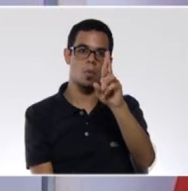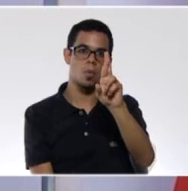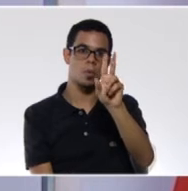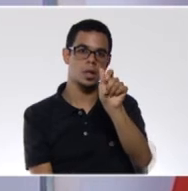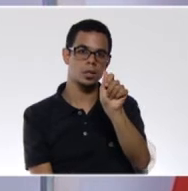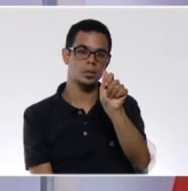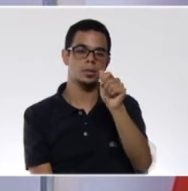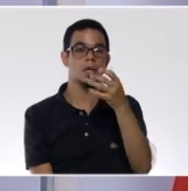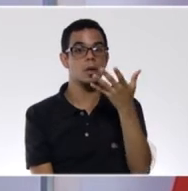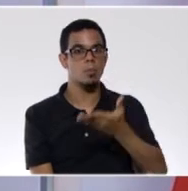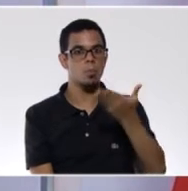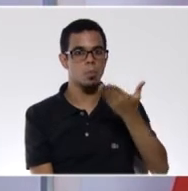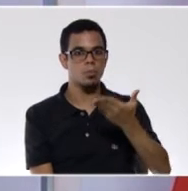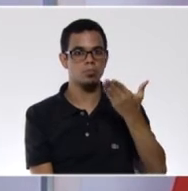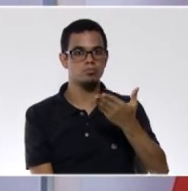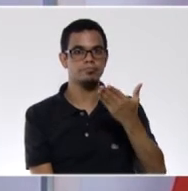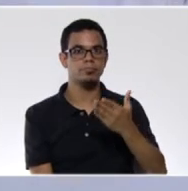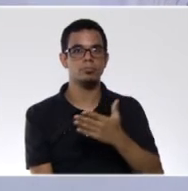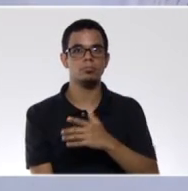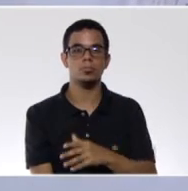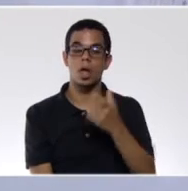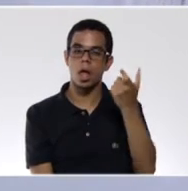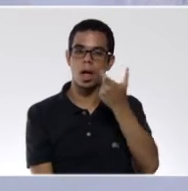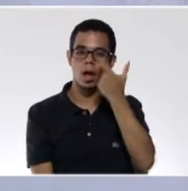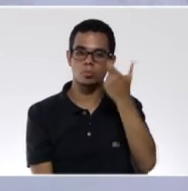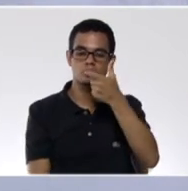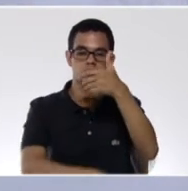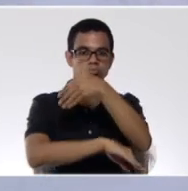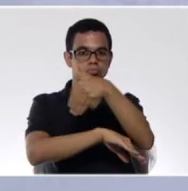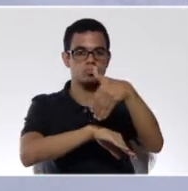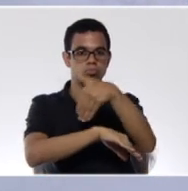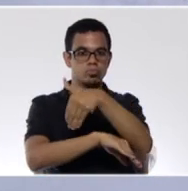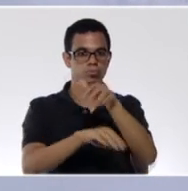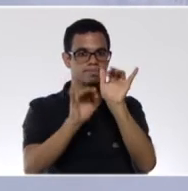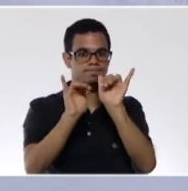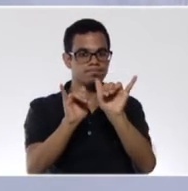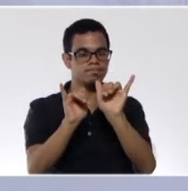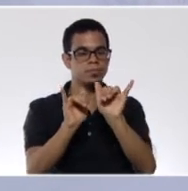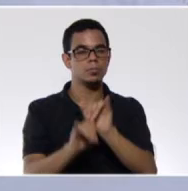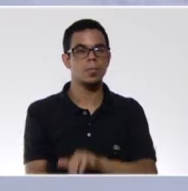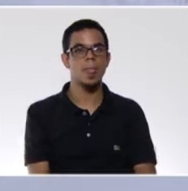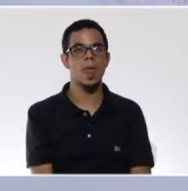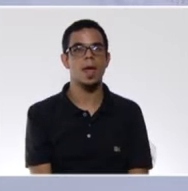Ya sabemos que este es el ángulo de 90 grados.